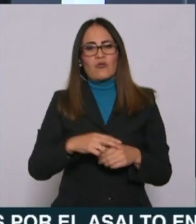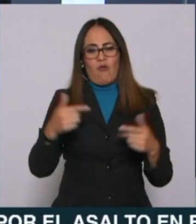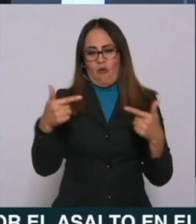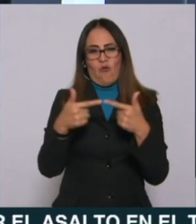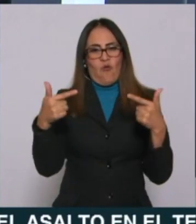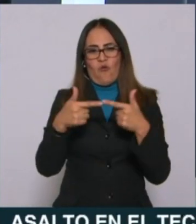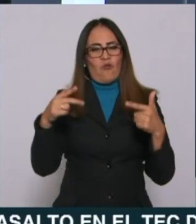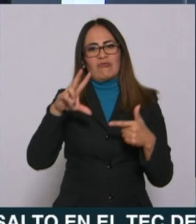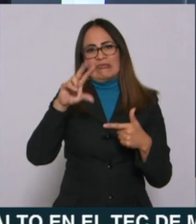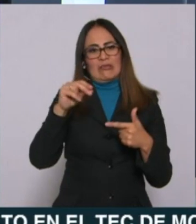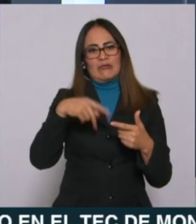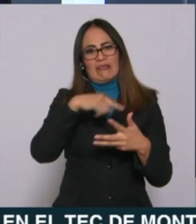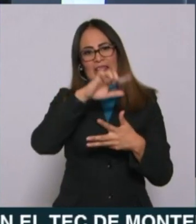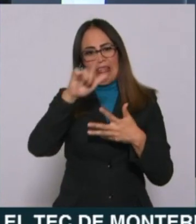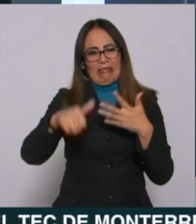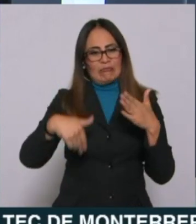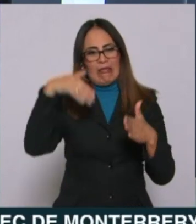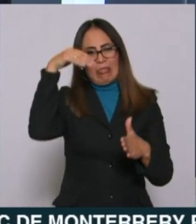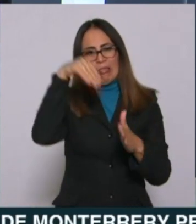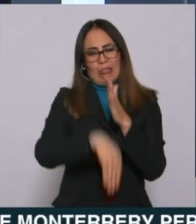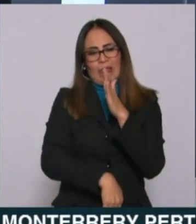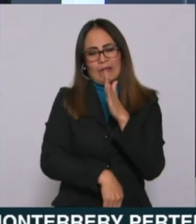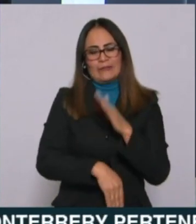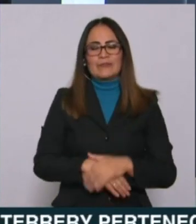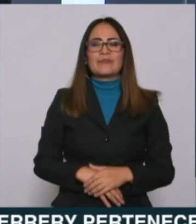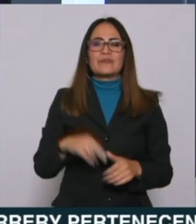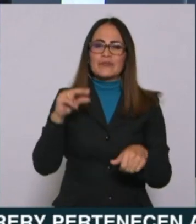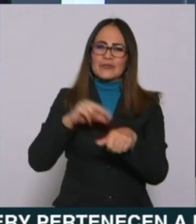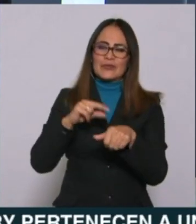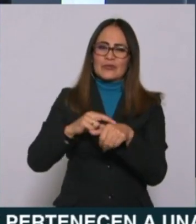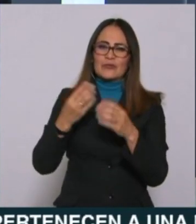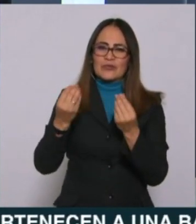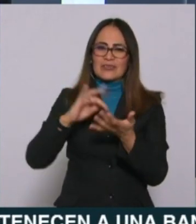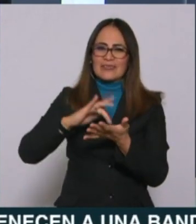que puede ser igual de catastrófico. Doctor, muchas gracias, doctor Romero. Hasta luego.